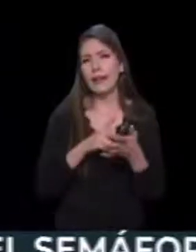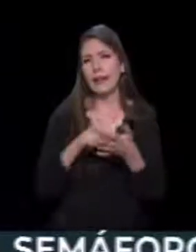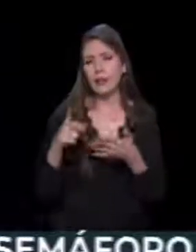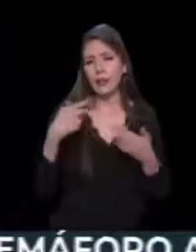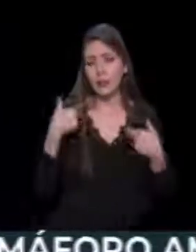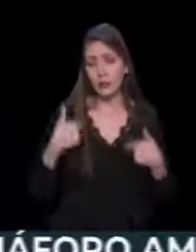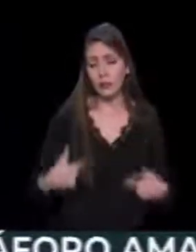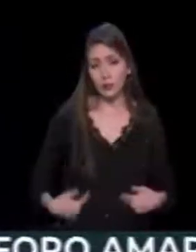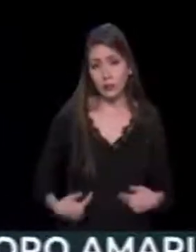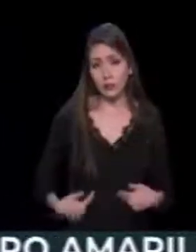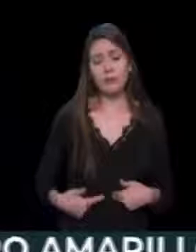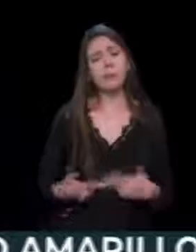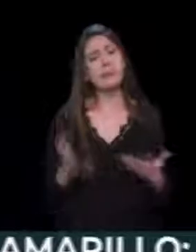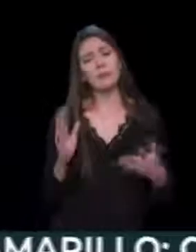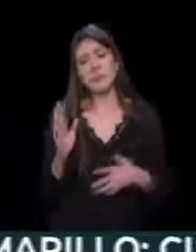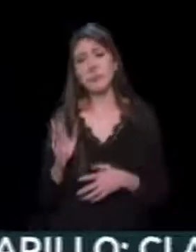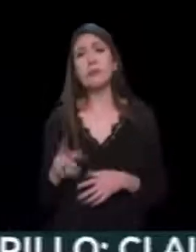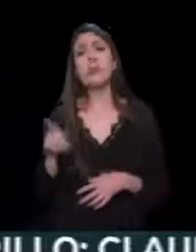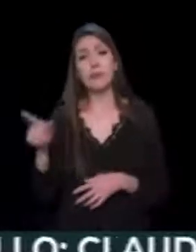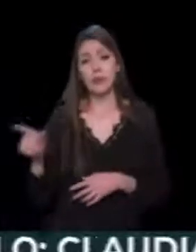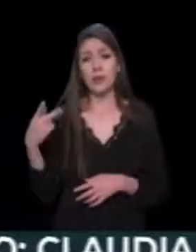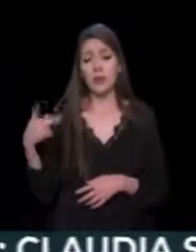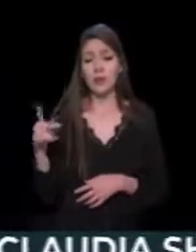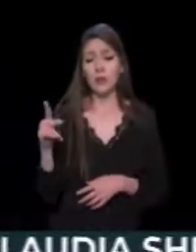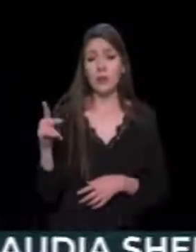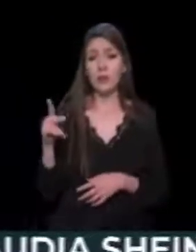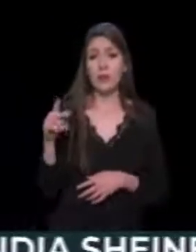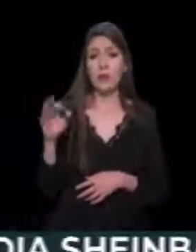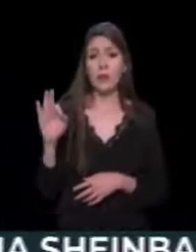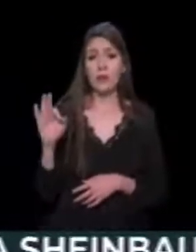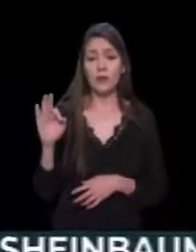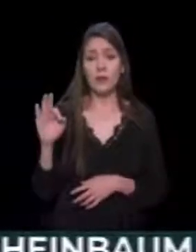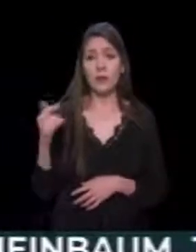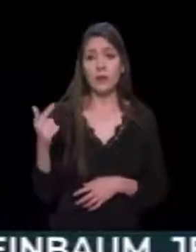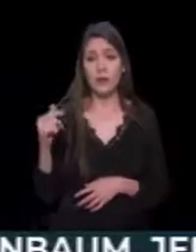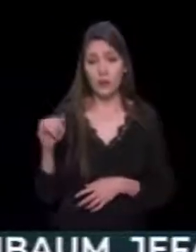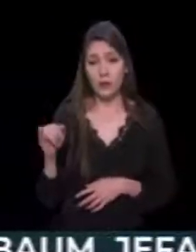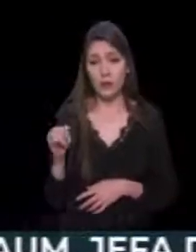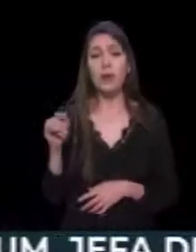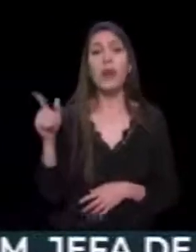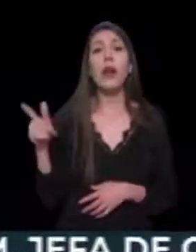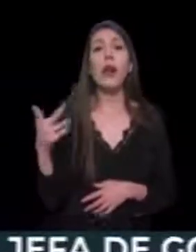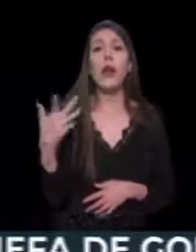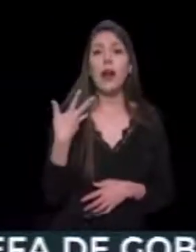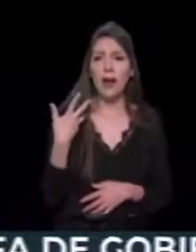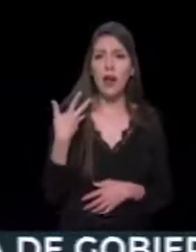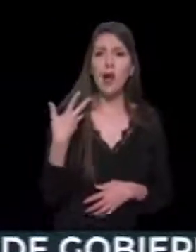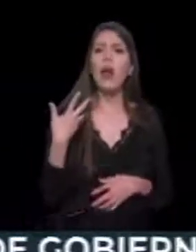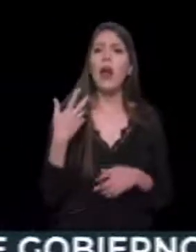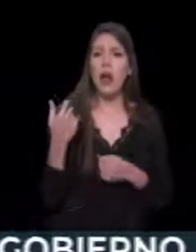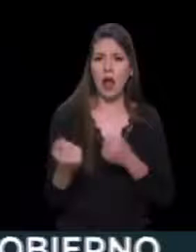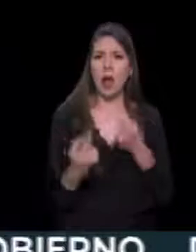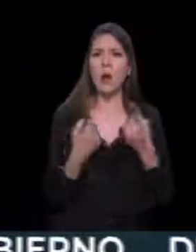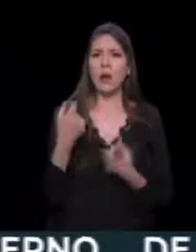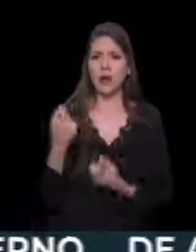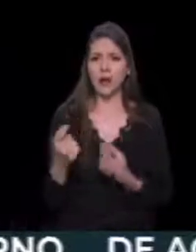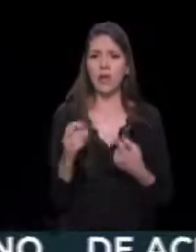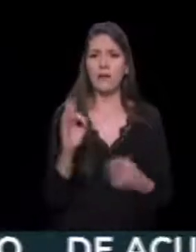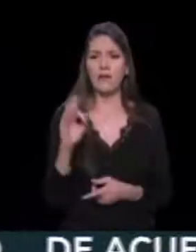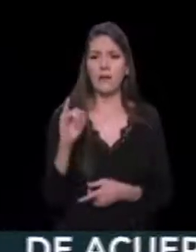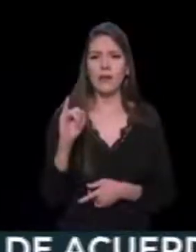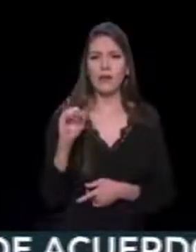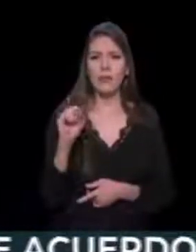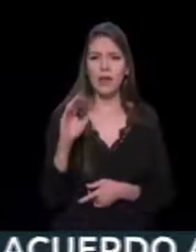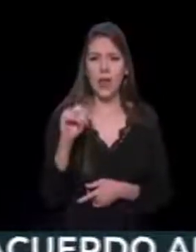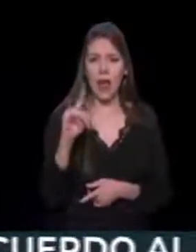General de la República también, de acuerdo a esta ley, está a la altura de los tiempos. Hay un par de fiscalías, una tiene que ver con la de